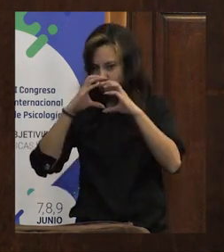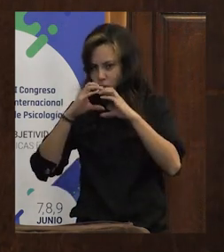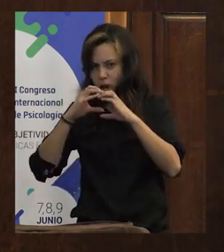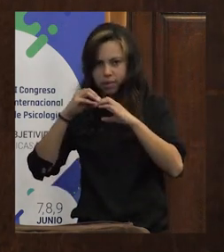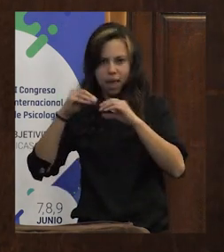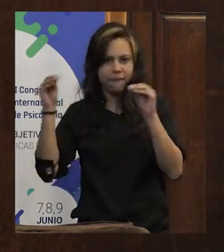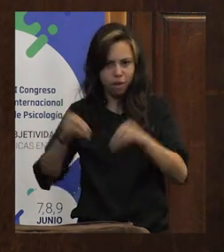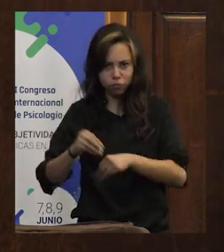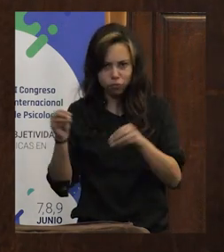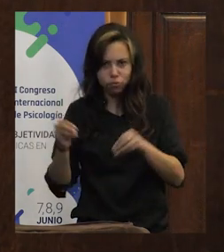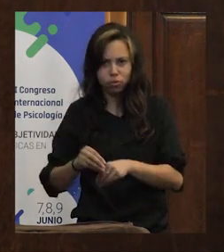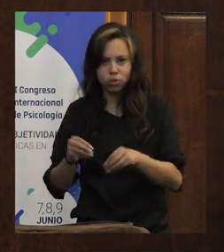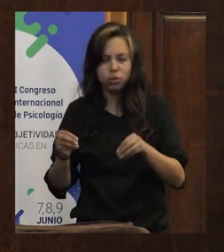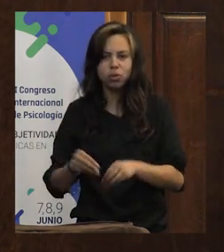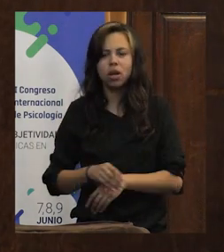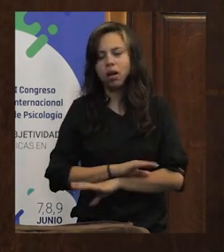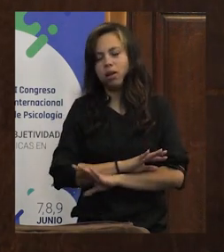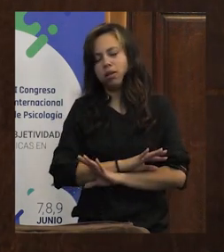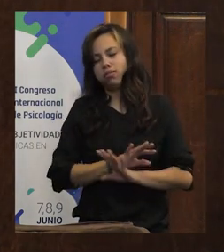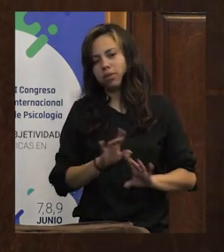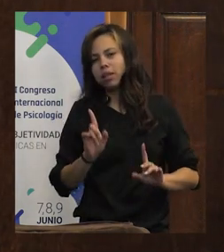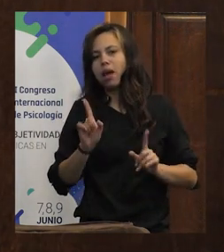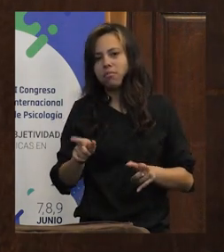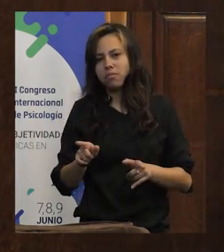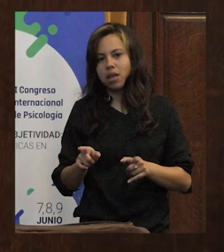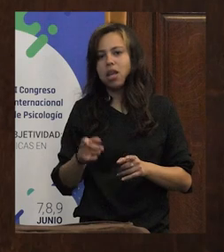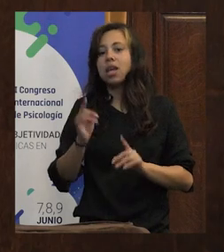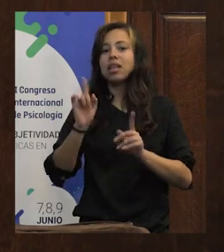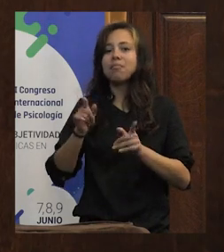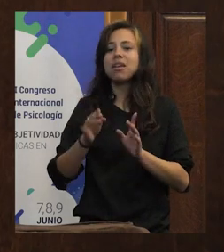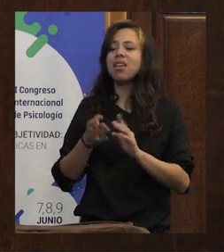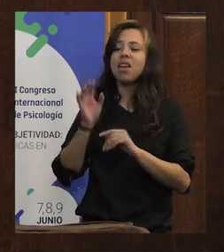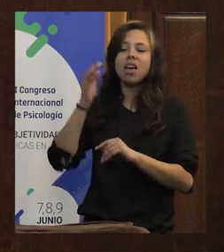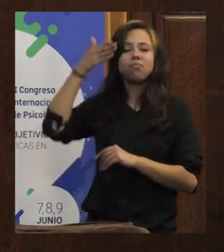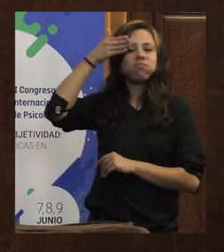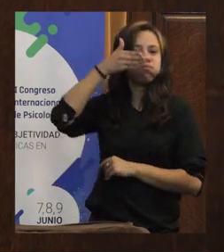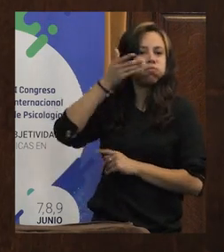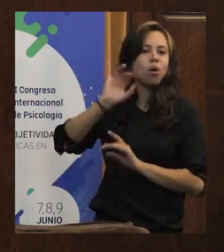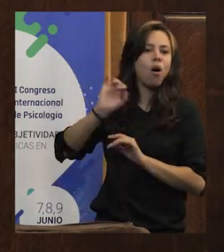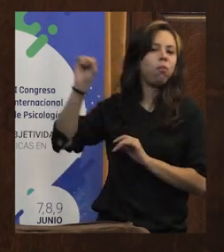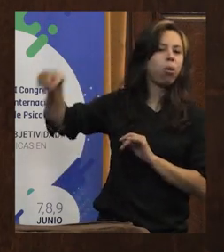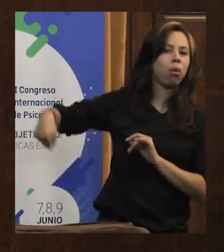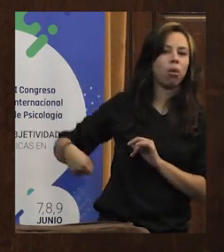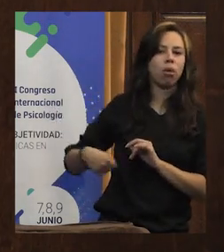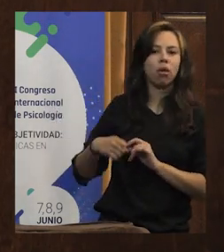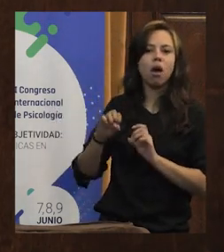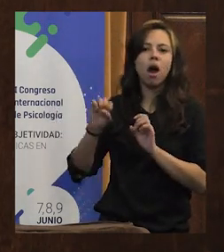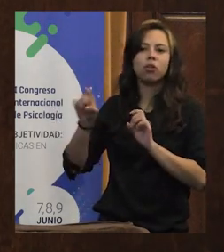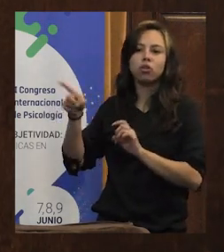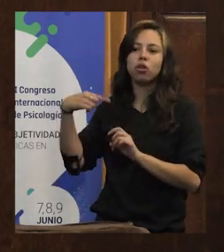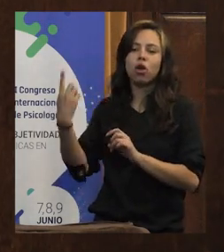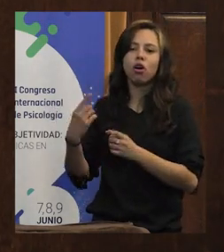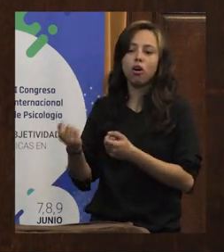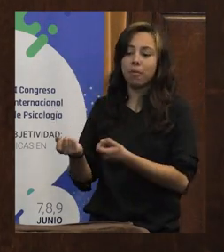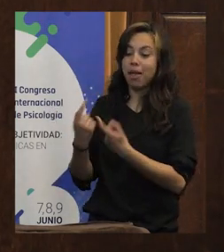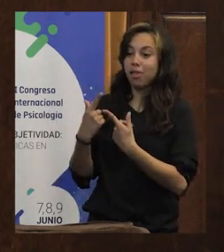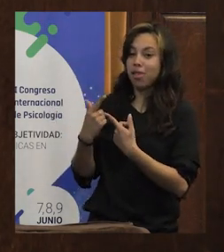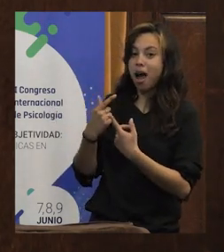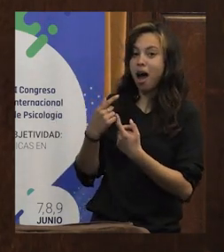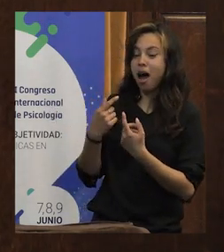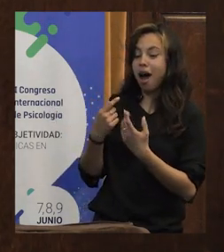e nosso desprezo por as medidas preventivas. Es decir, hay una lista enorme